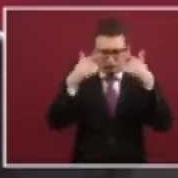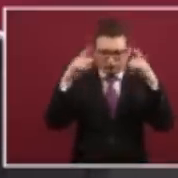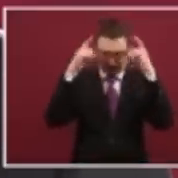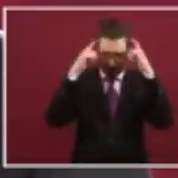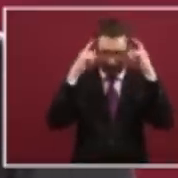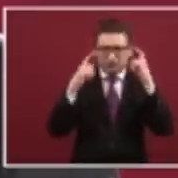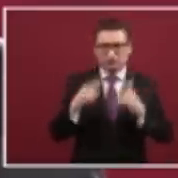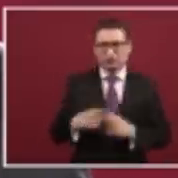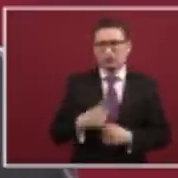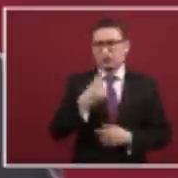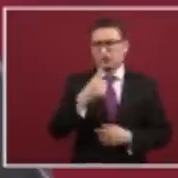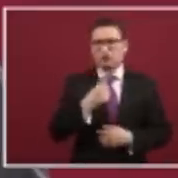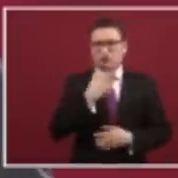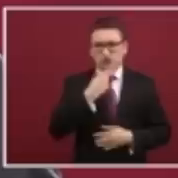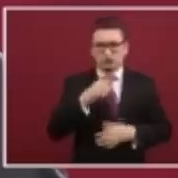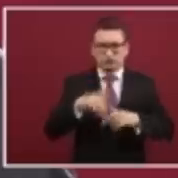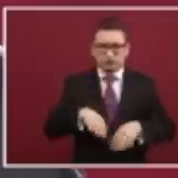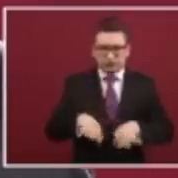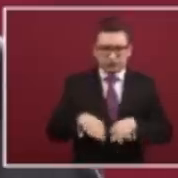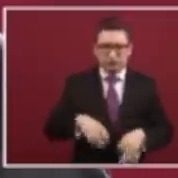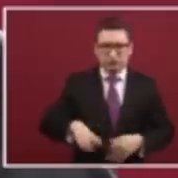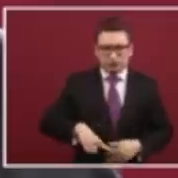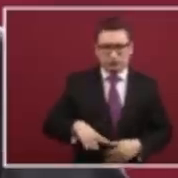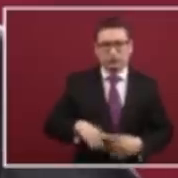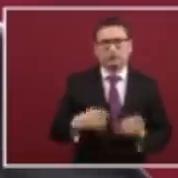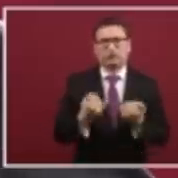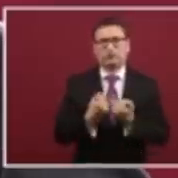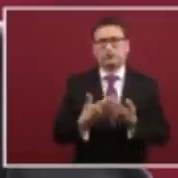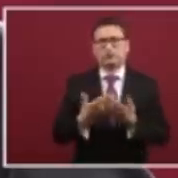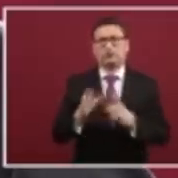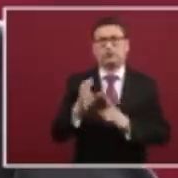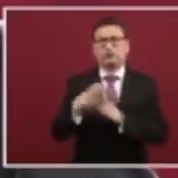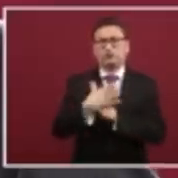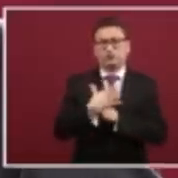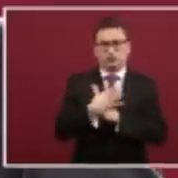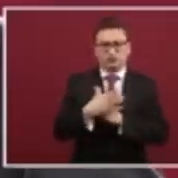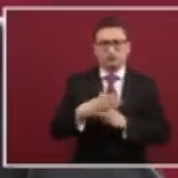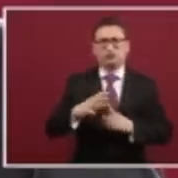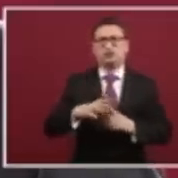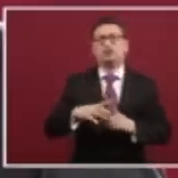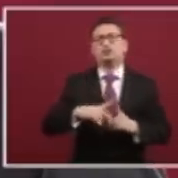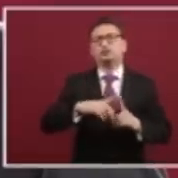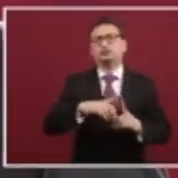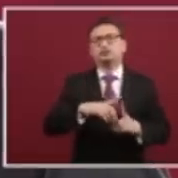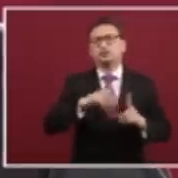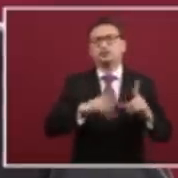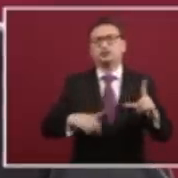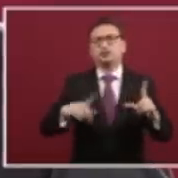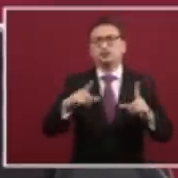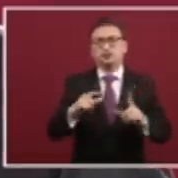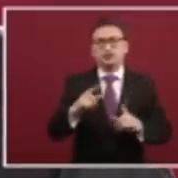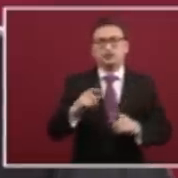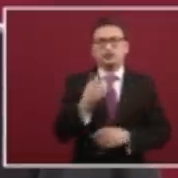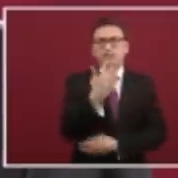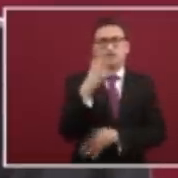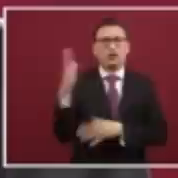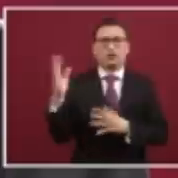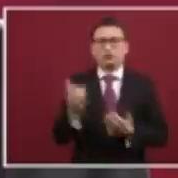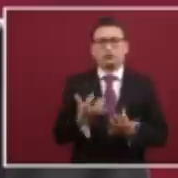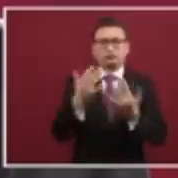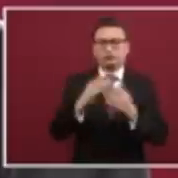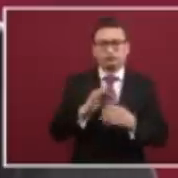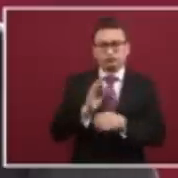servidor público de la Comisión Nacional Forestal, en cumplimiento de